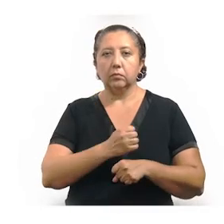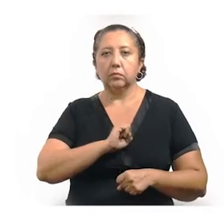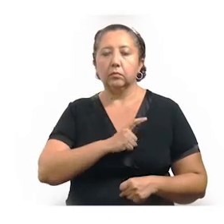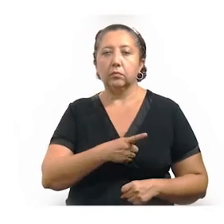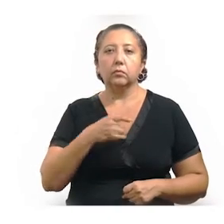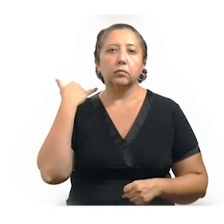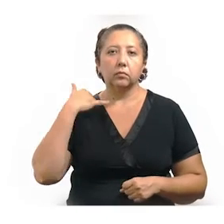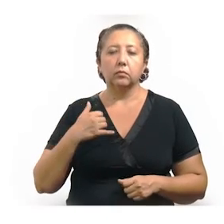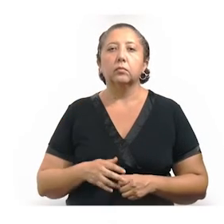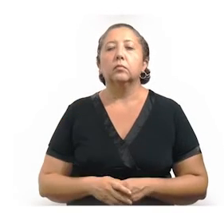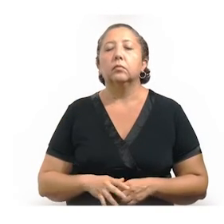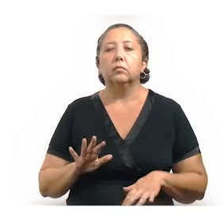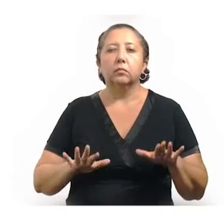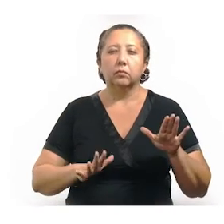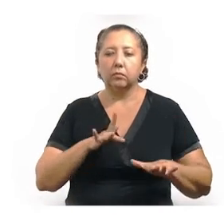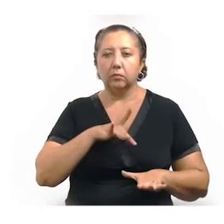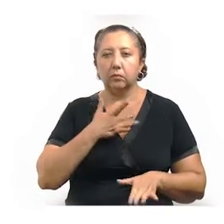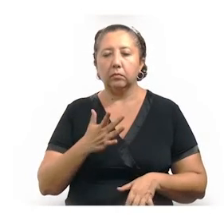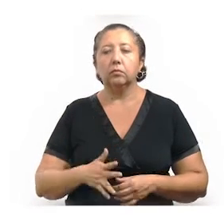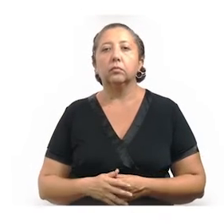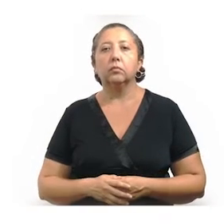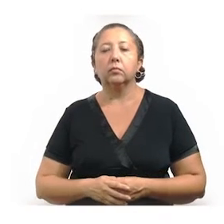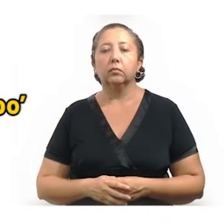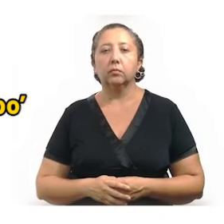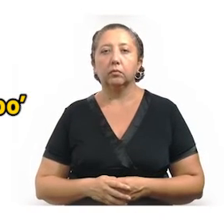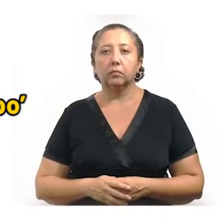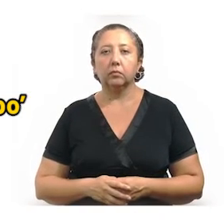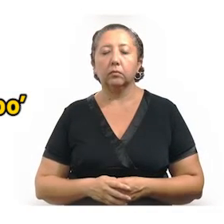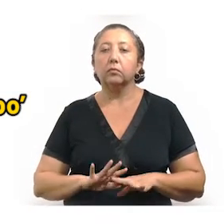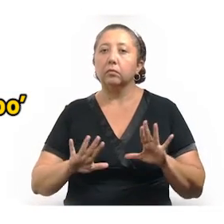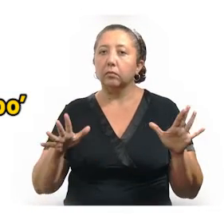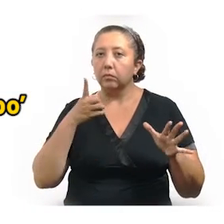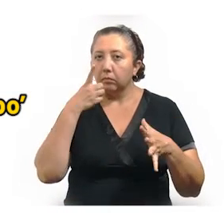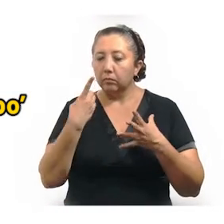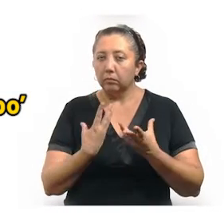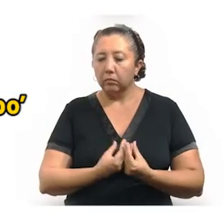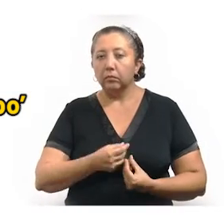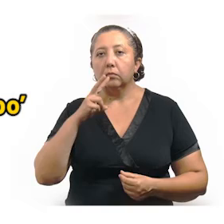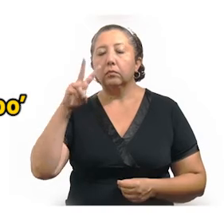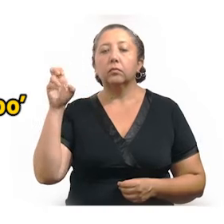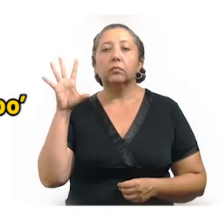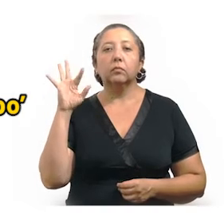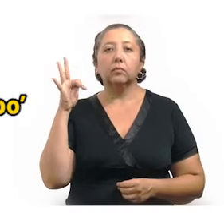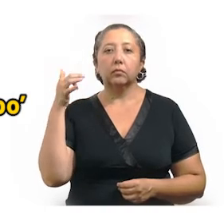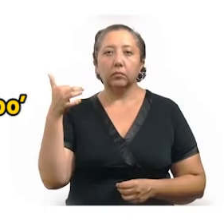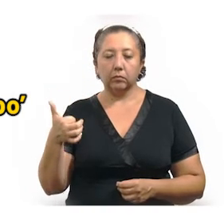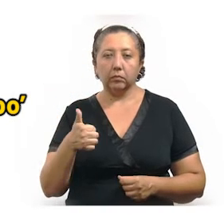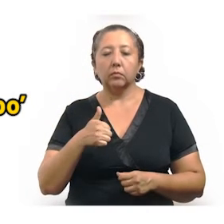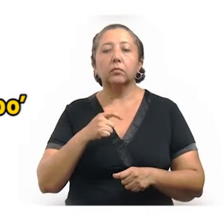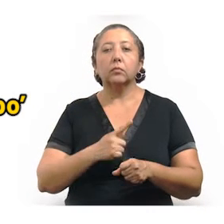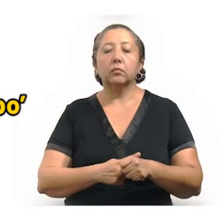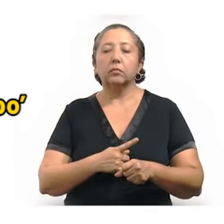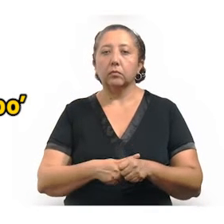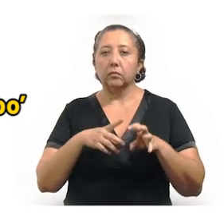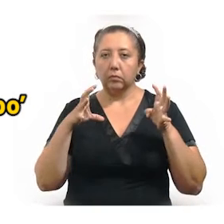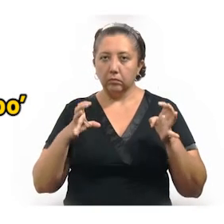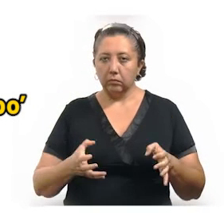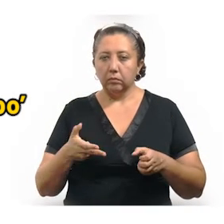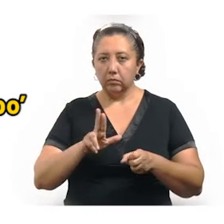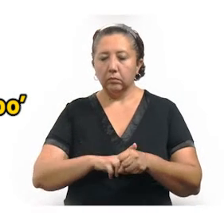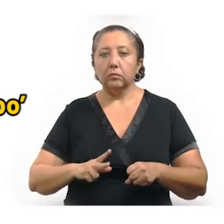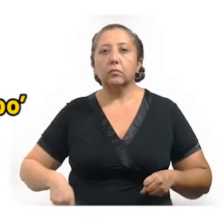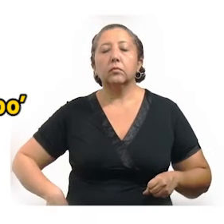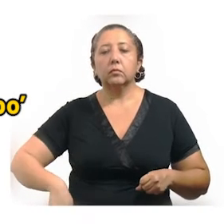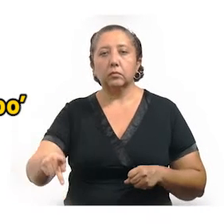de la secretaría de salud presentan síntomas leves como ya mencionamos 246 de los casos positivos están en hospitales